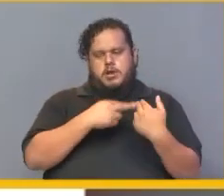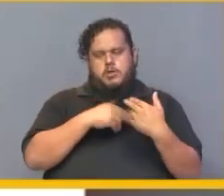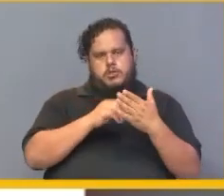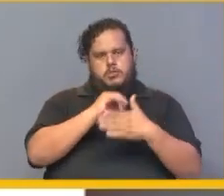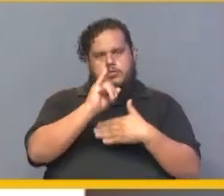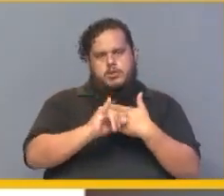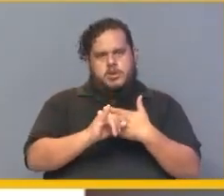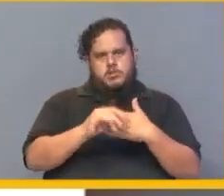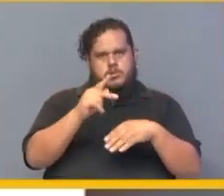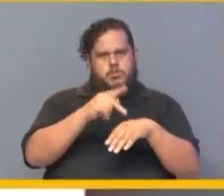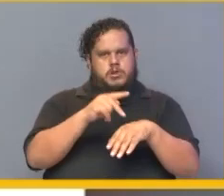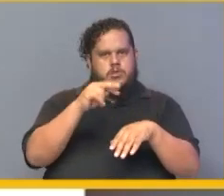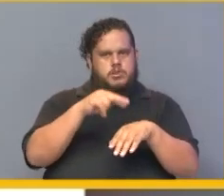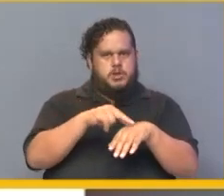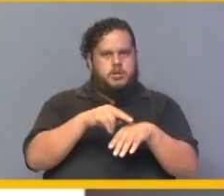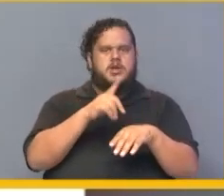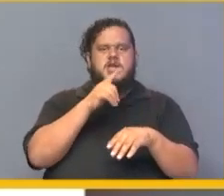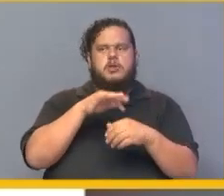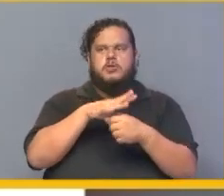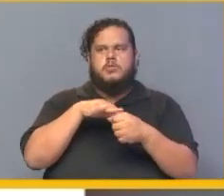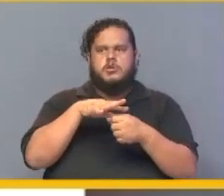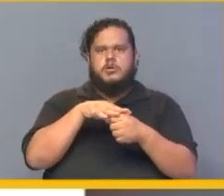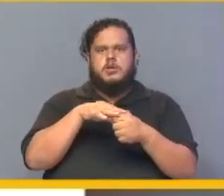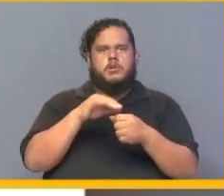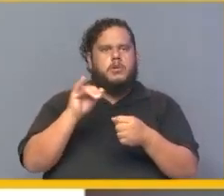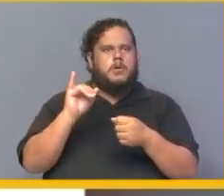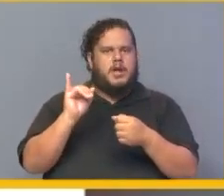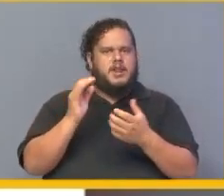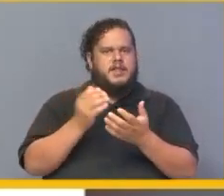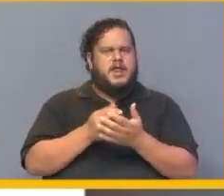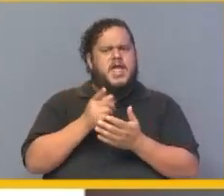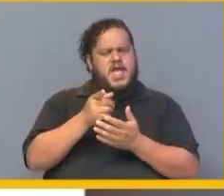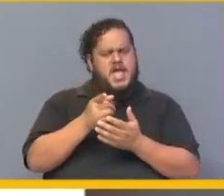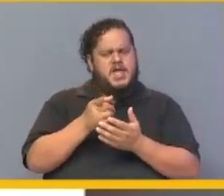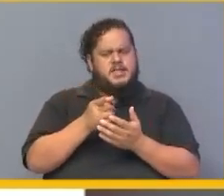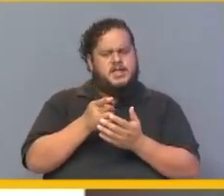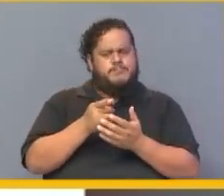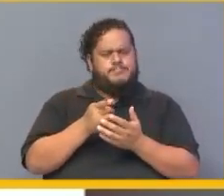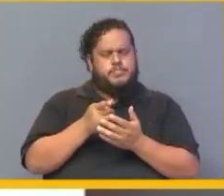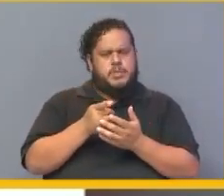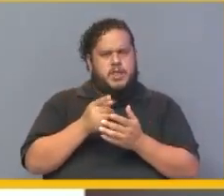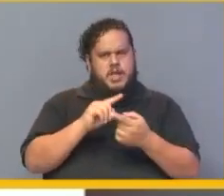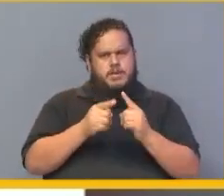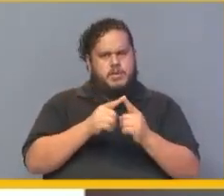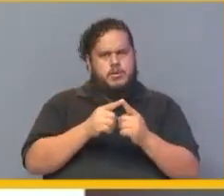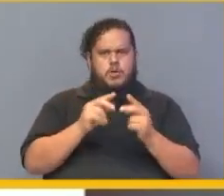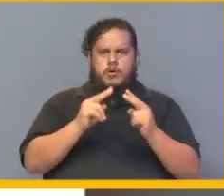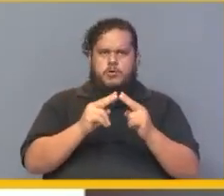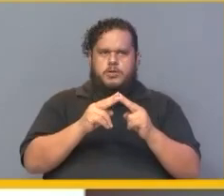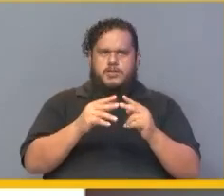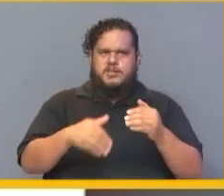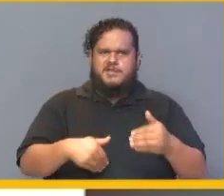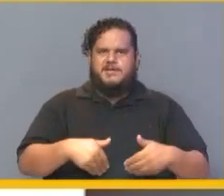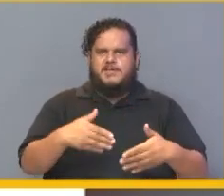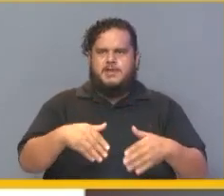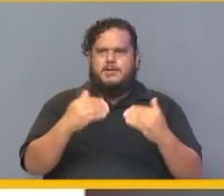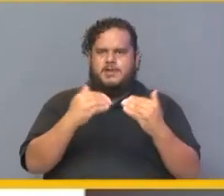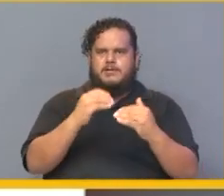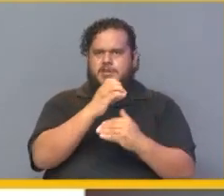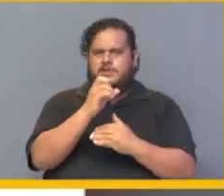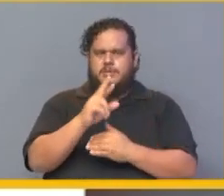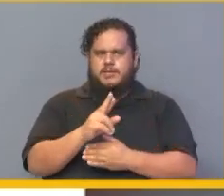que había en Puerto Rico, los Puerto Rico Islanders. Ese gran amigo, sin duda, un conocidísimo técnico a nivel Costa